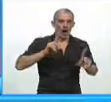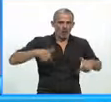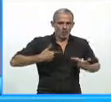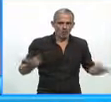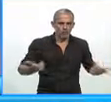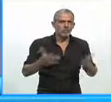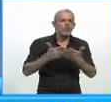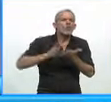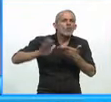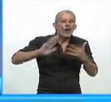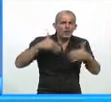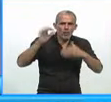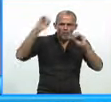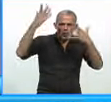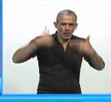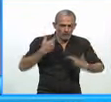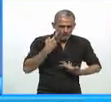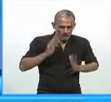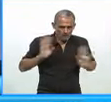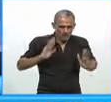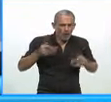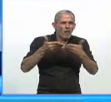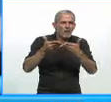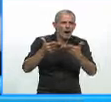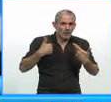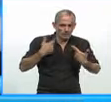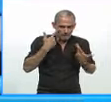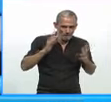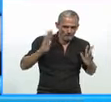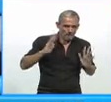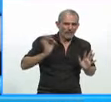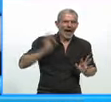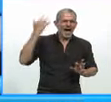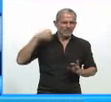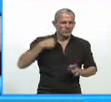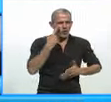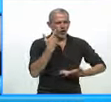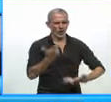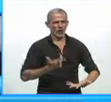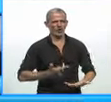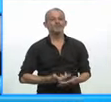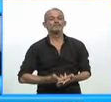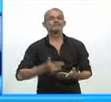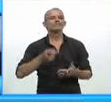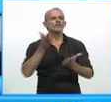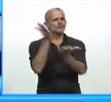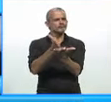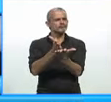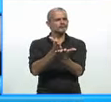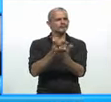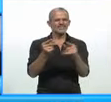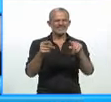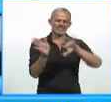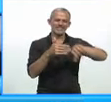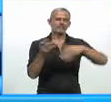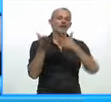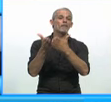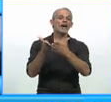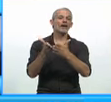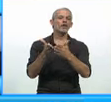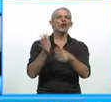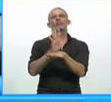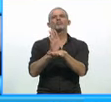Son barcos nuevos y disciplinas que yo no estoy acostumbrado, así que es imposible. Así que... ¿Vos dijiste en algún momento que la disciplina que navegan ellos ahora son los Fórmula